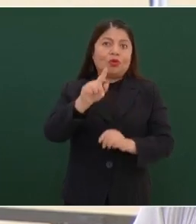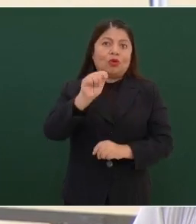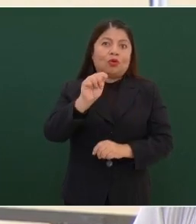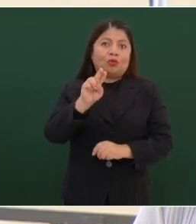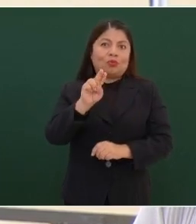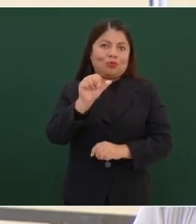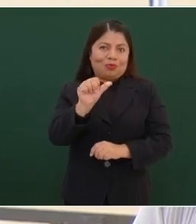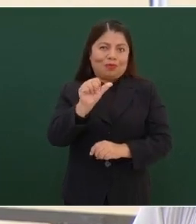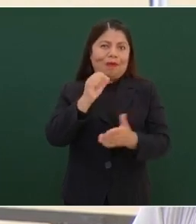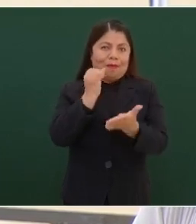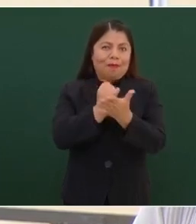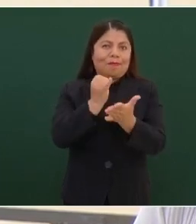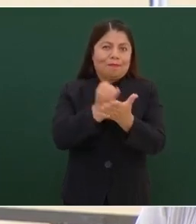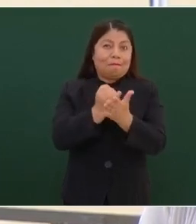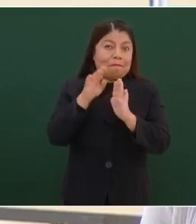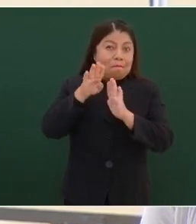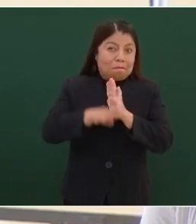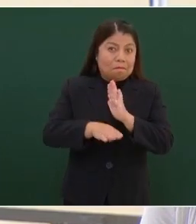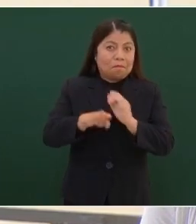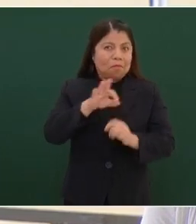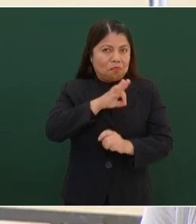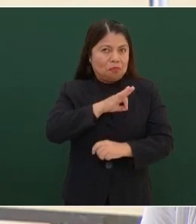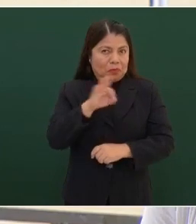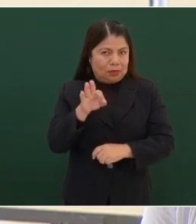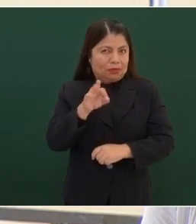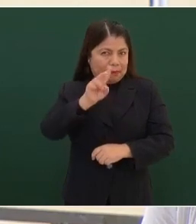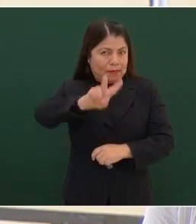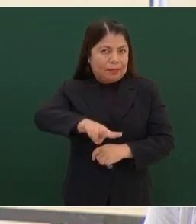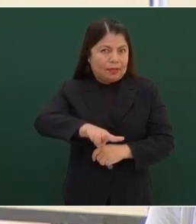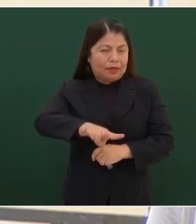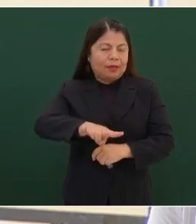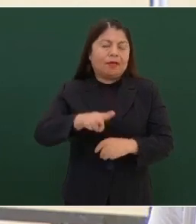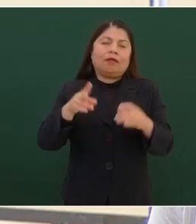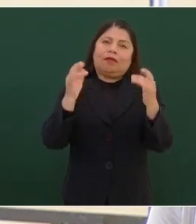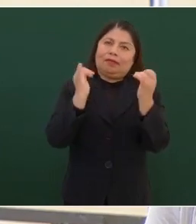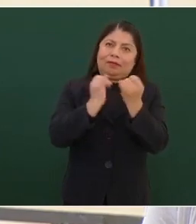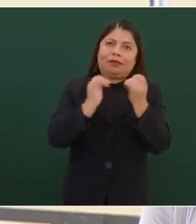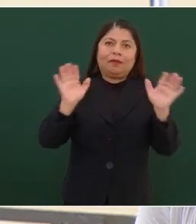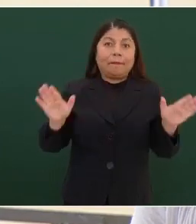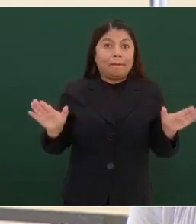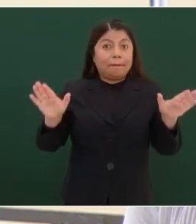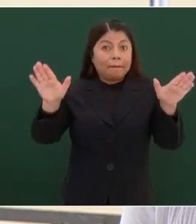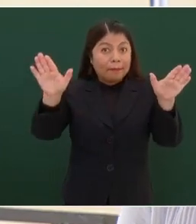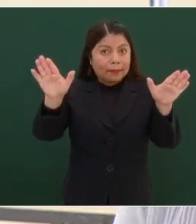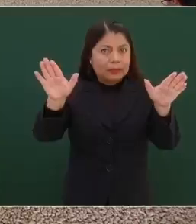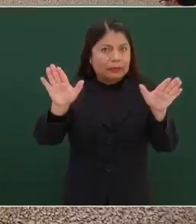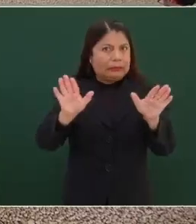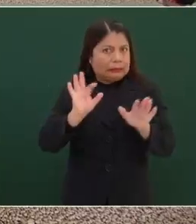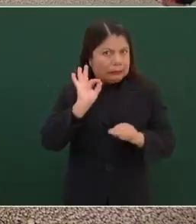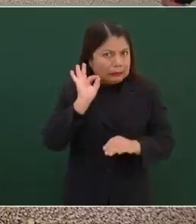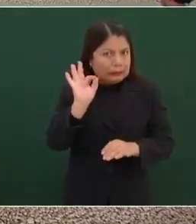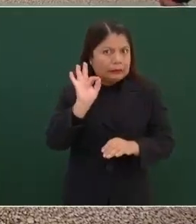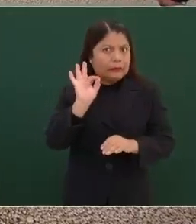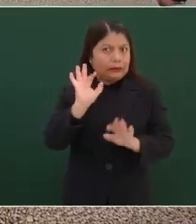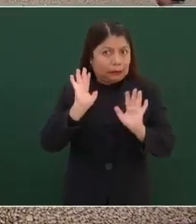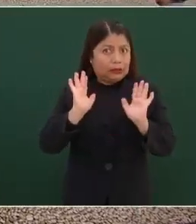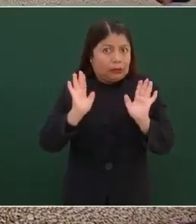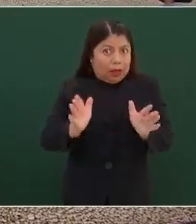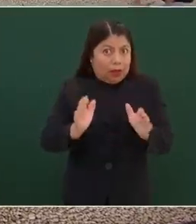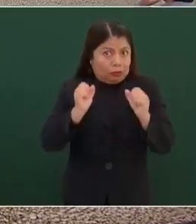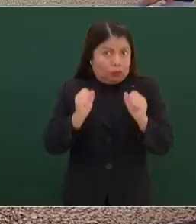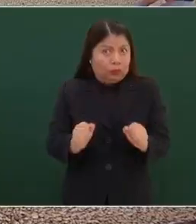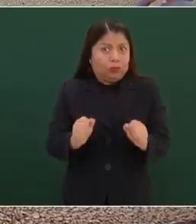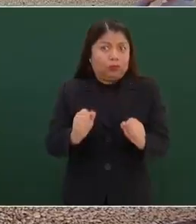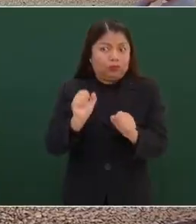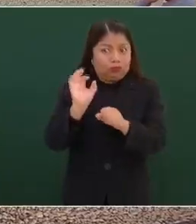y preguntarle cómo se está impulsando Mexicana de Aviación. ¿Qué medidas son ciertas para impulsar a Mexicana de Aviación? Bueno, lo que